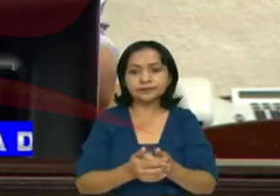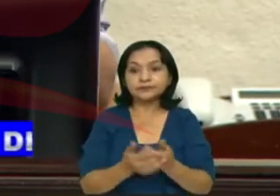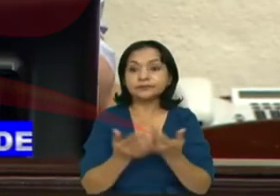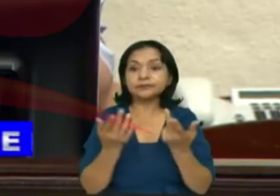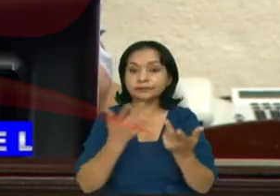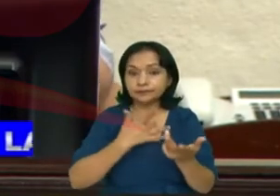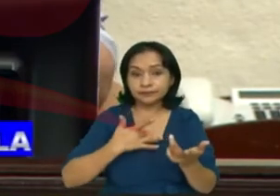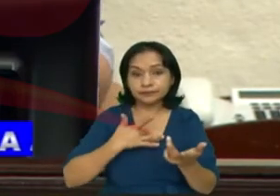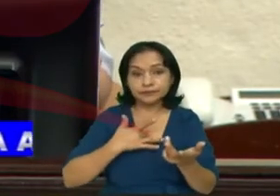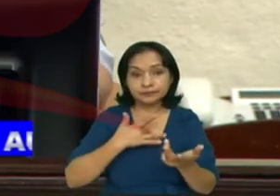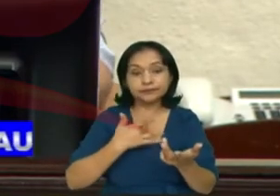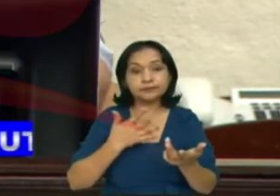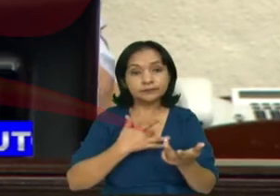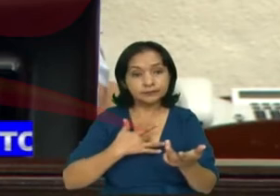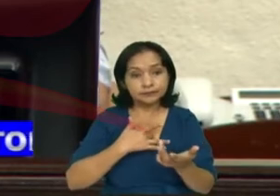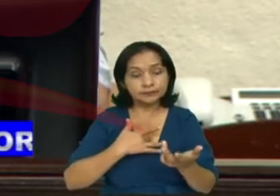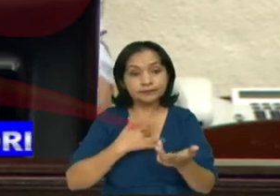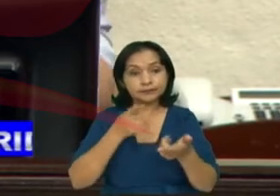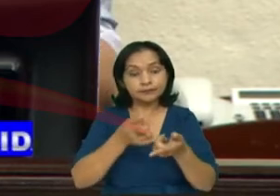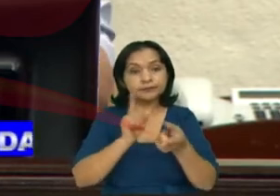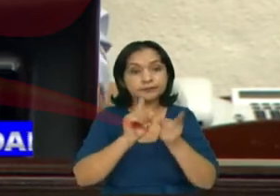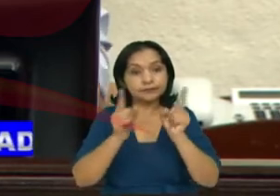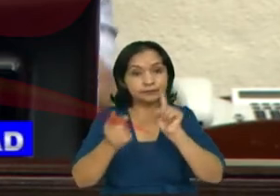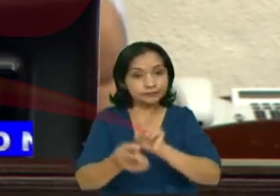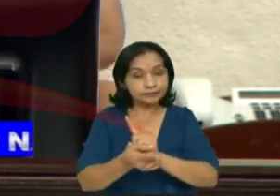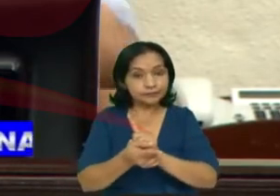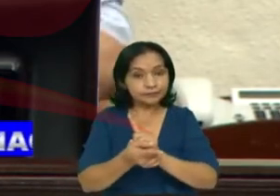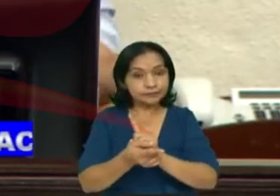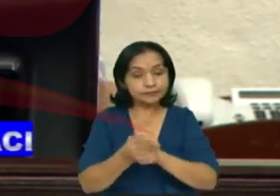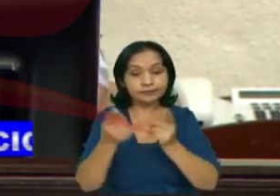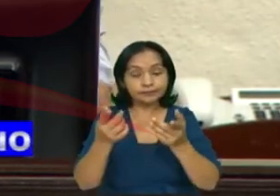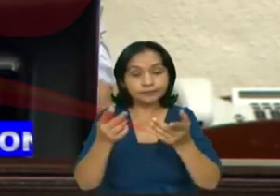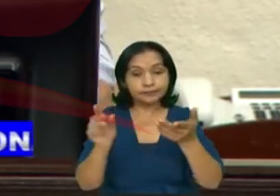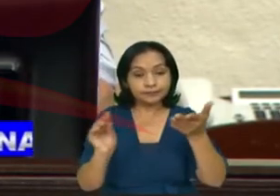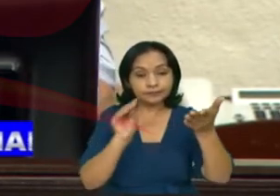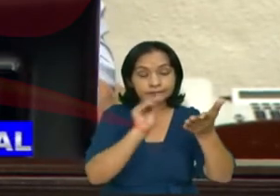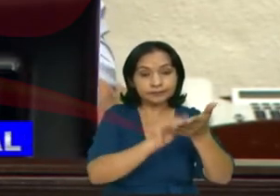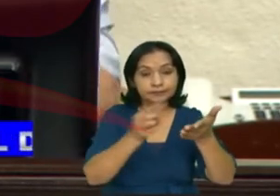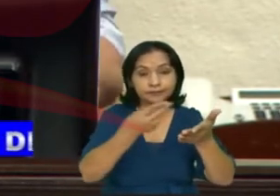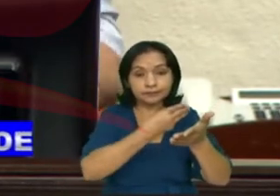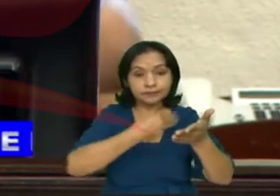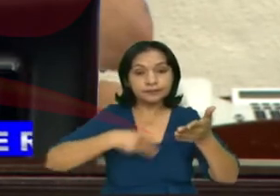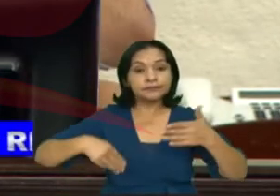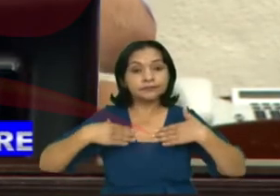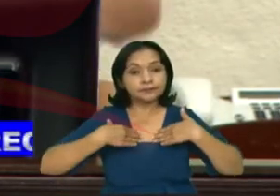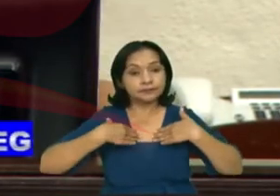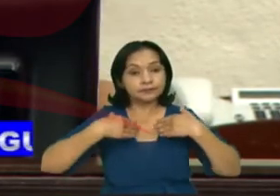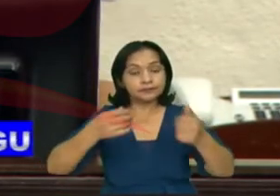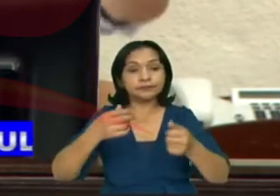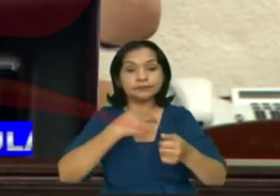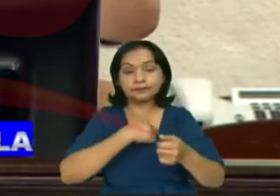era necesario, es necesario dar el paso de que adscrito al Ministerio de Salud se